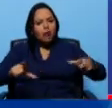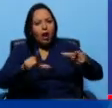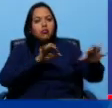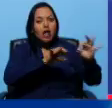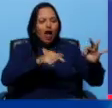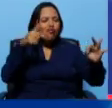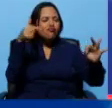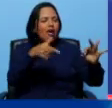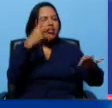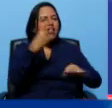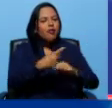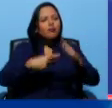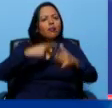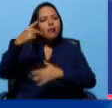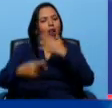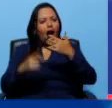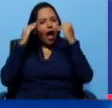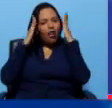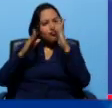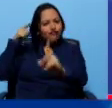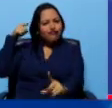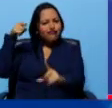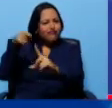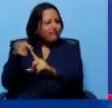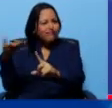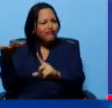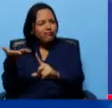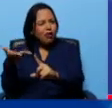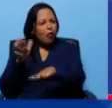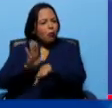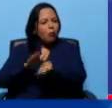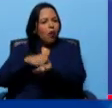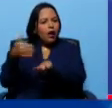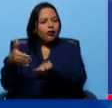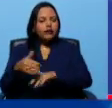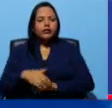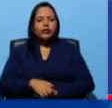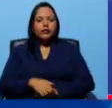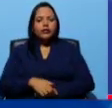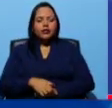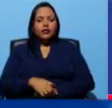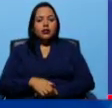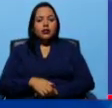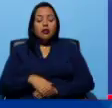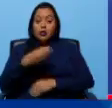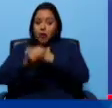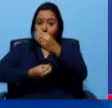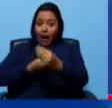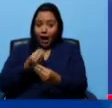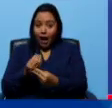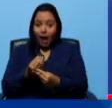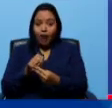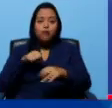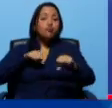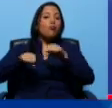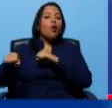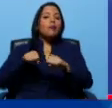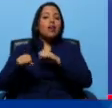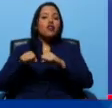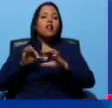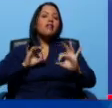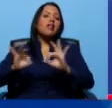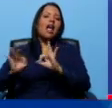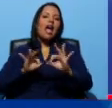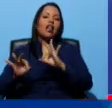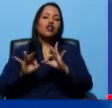allí habría que hacer planes pilotos para que inmediatamente se establezcan el movimiento de